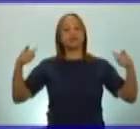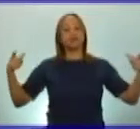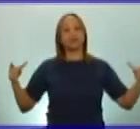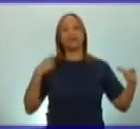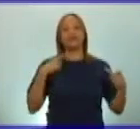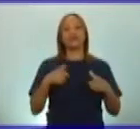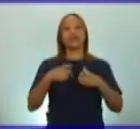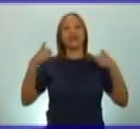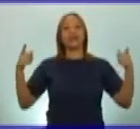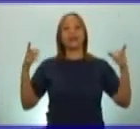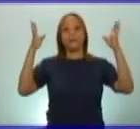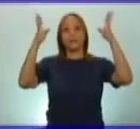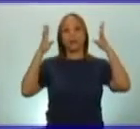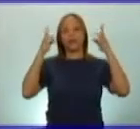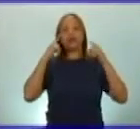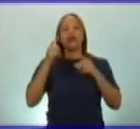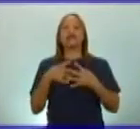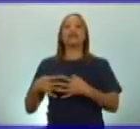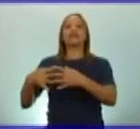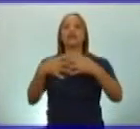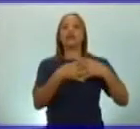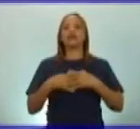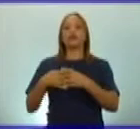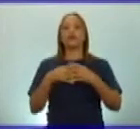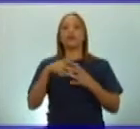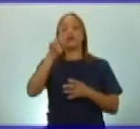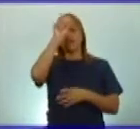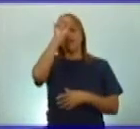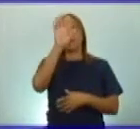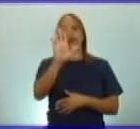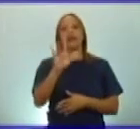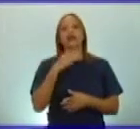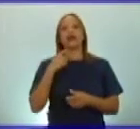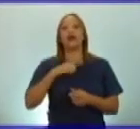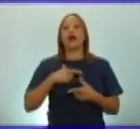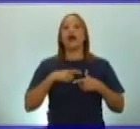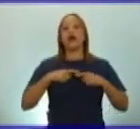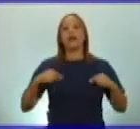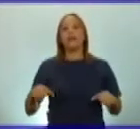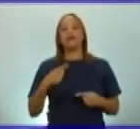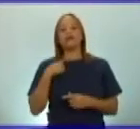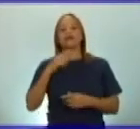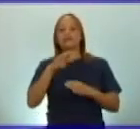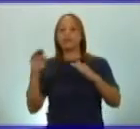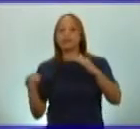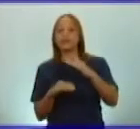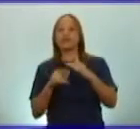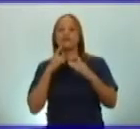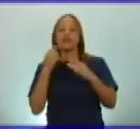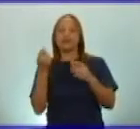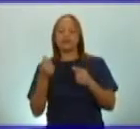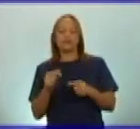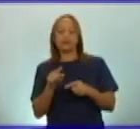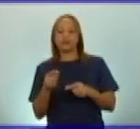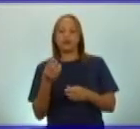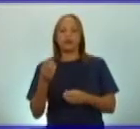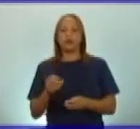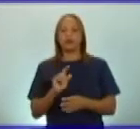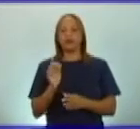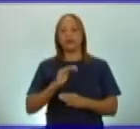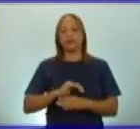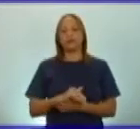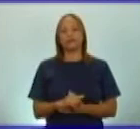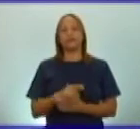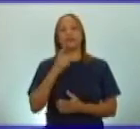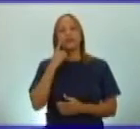imperio? Pero miren Estados Unidos, miren Alemania y miren Japón, cuán inferior era lo que tenían para esa época. Por tanto, se van dando